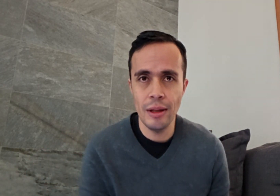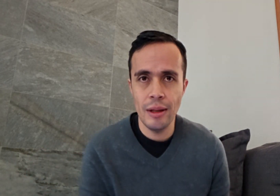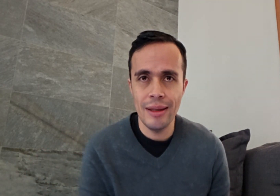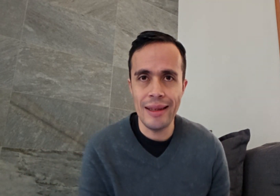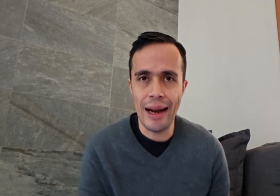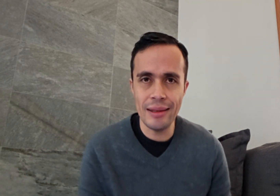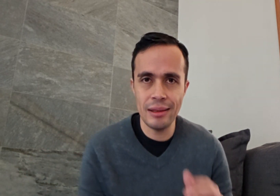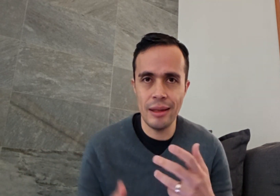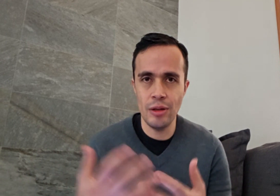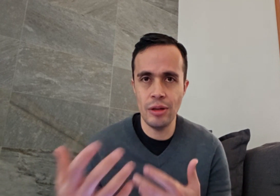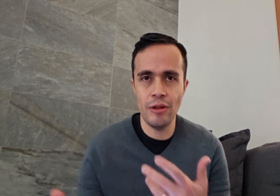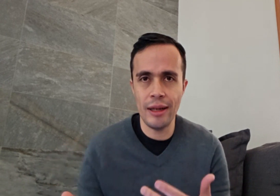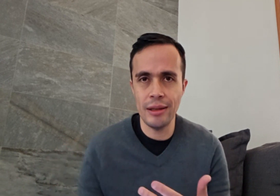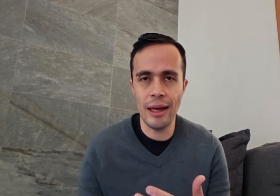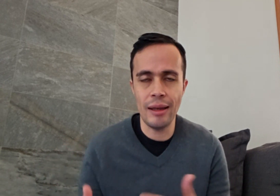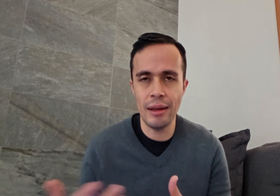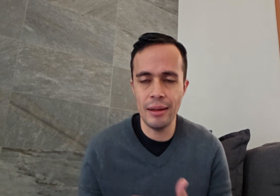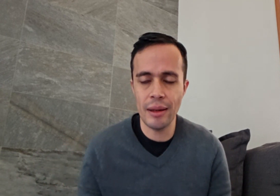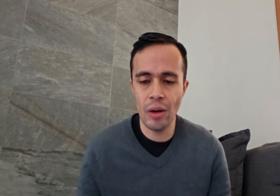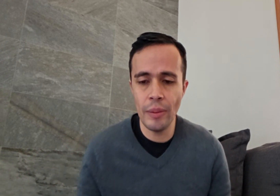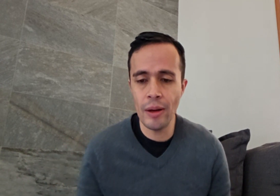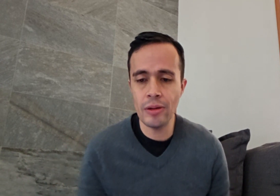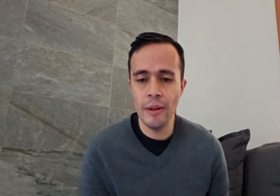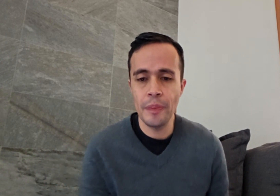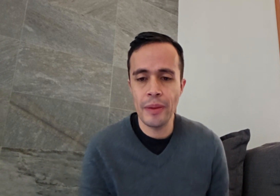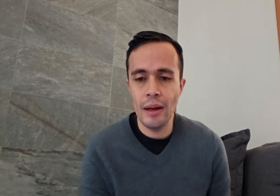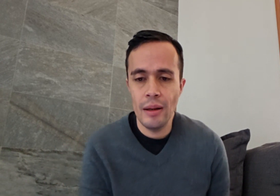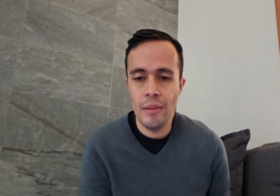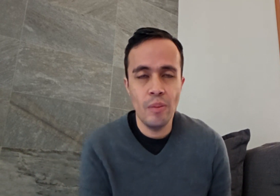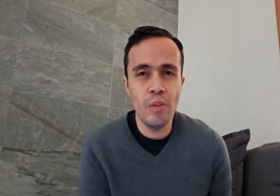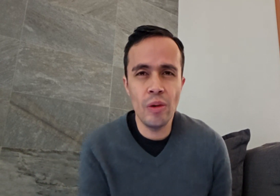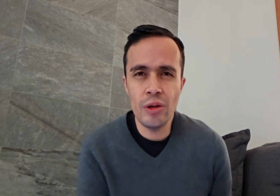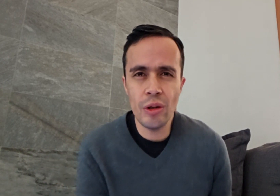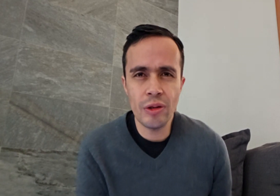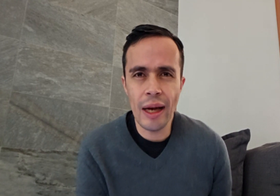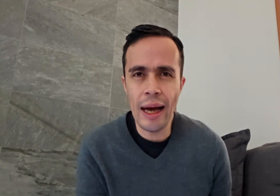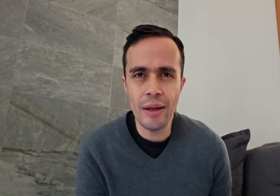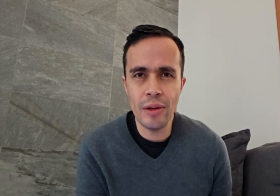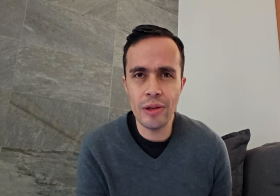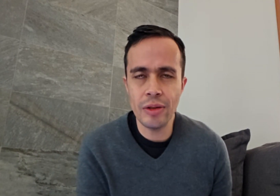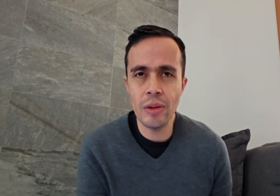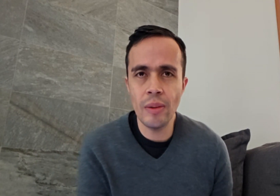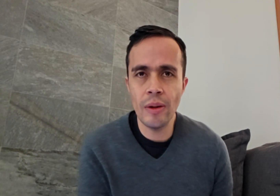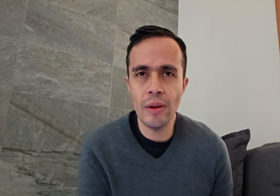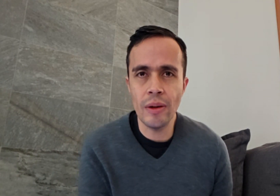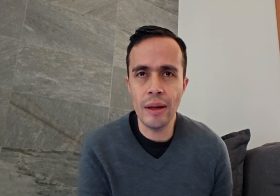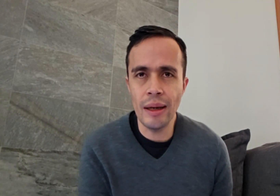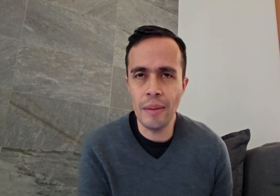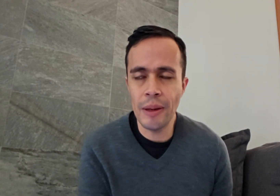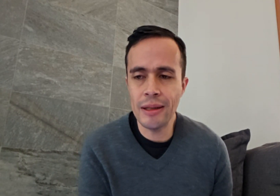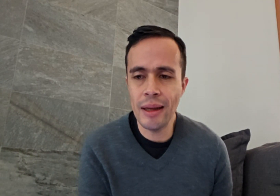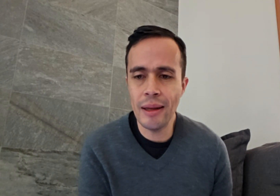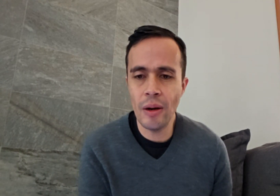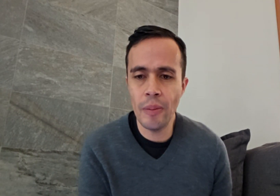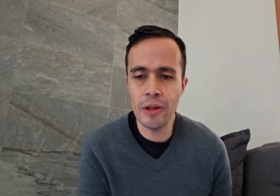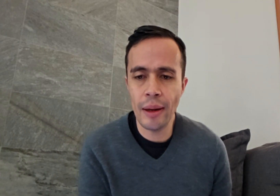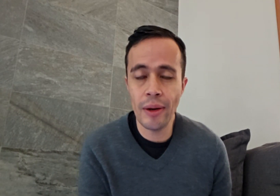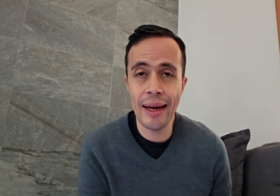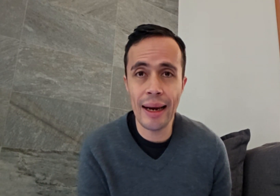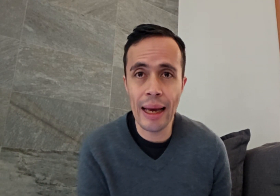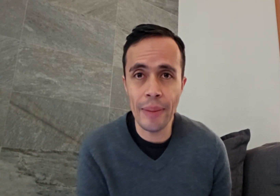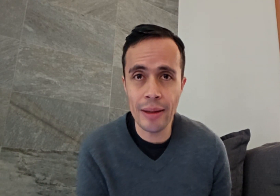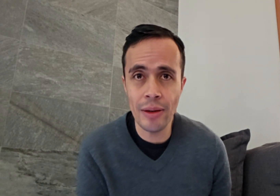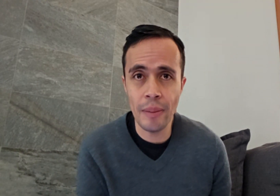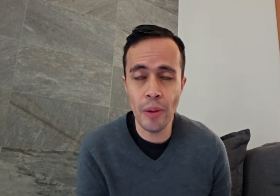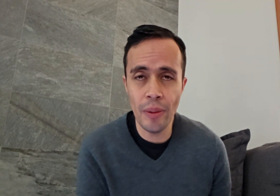¿no? Detrás de esos disfraces hay intereses económicos. Muchos años estuvo el presidente López